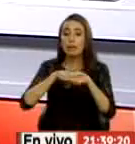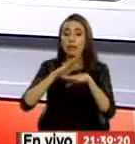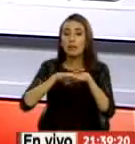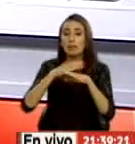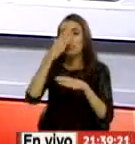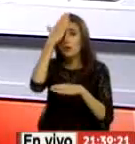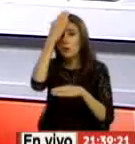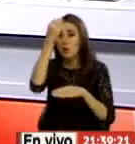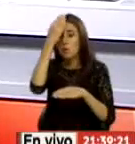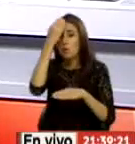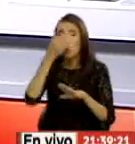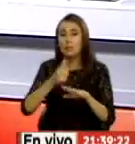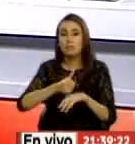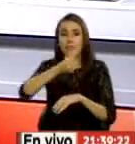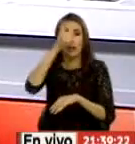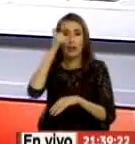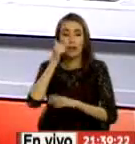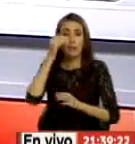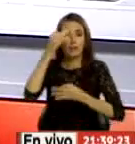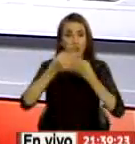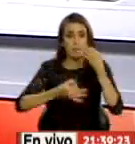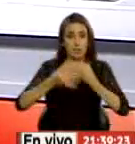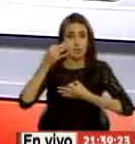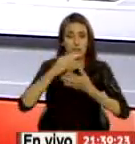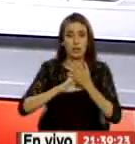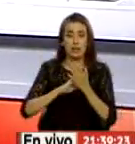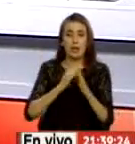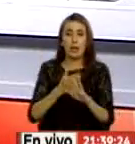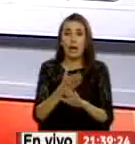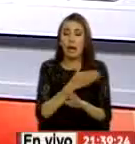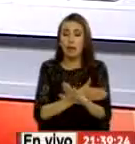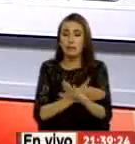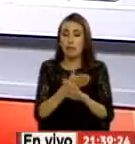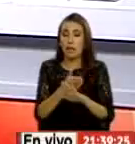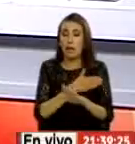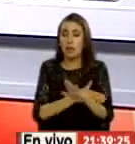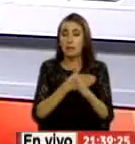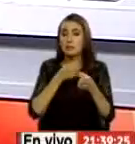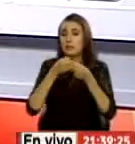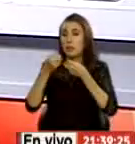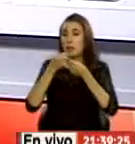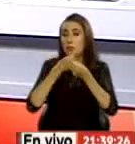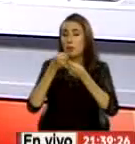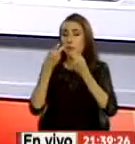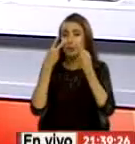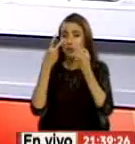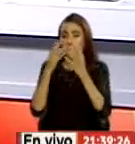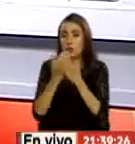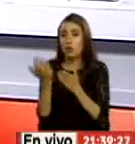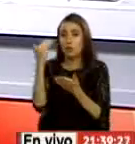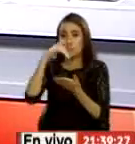ha cambiado totalmente el entorno político. Lo escuchamos hace unos segundos aquí en Telediario, donde usted era muy